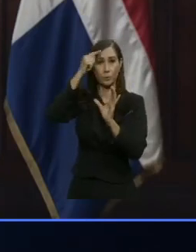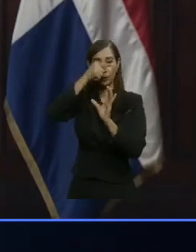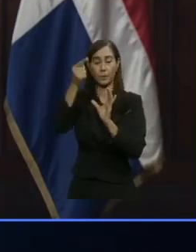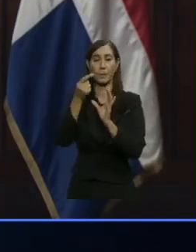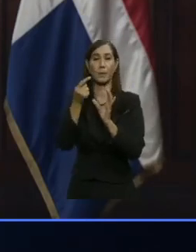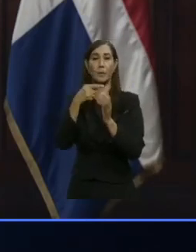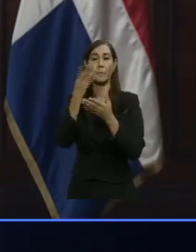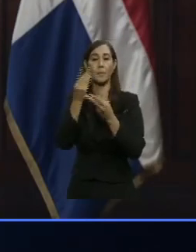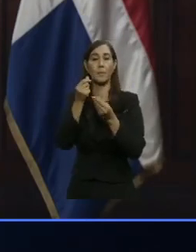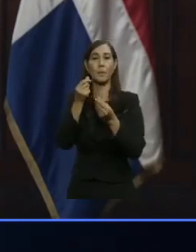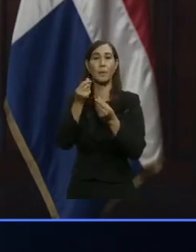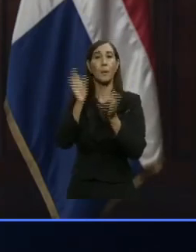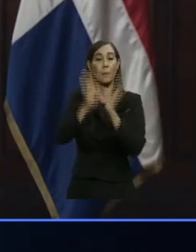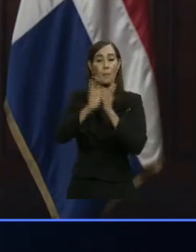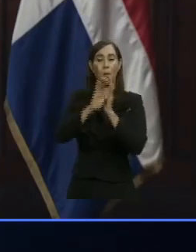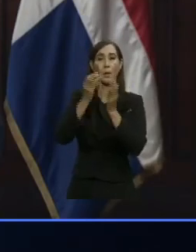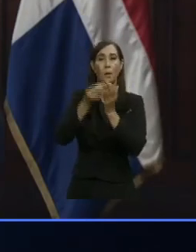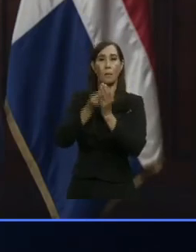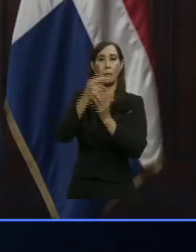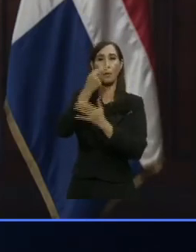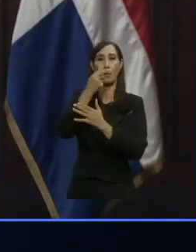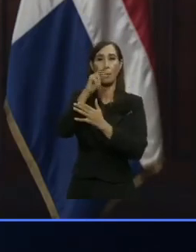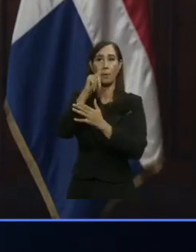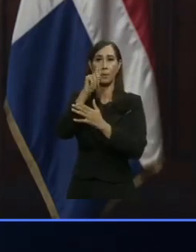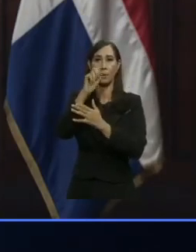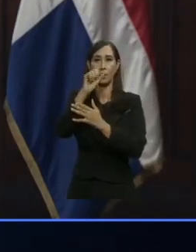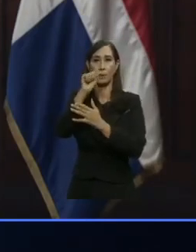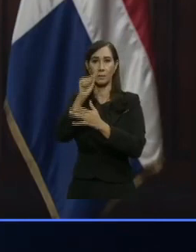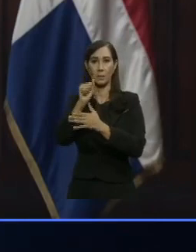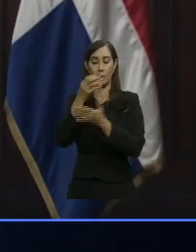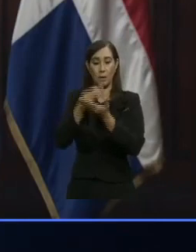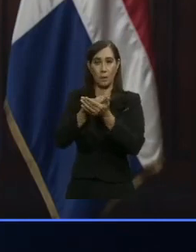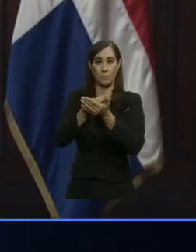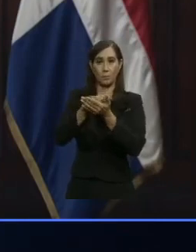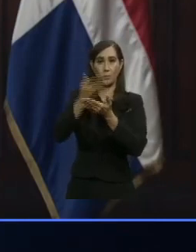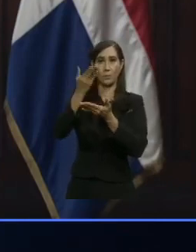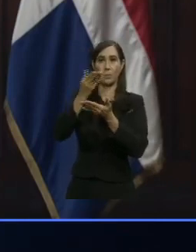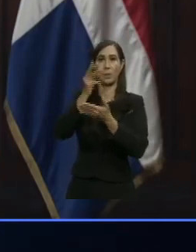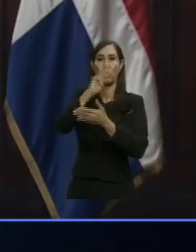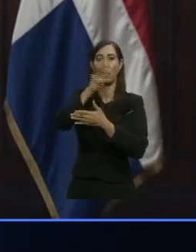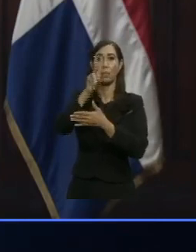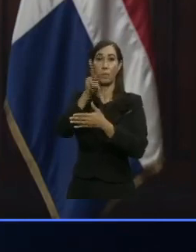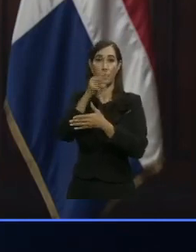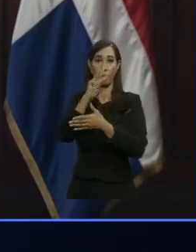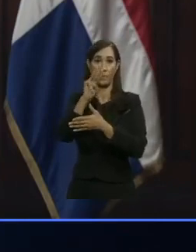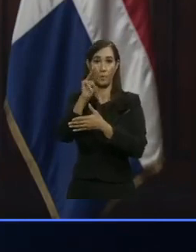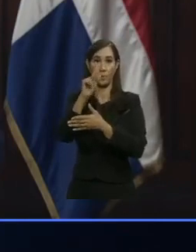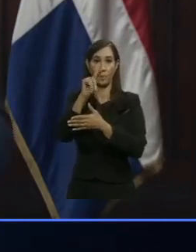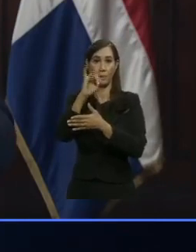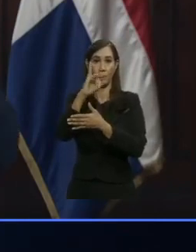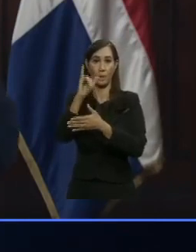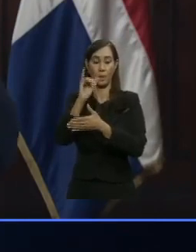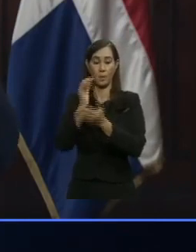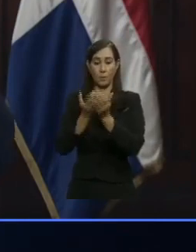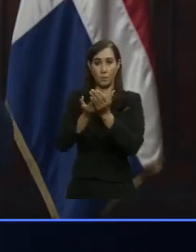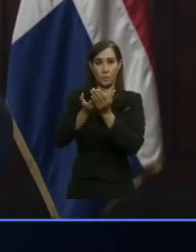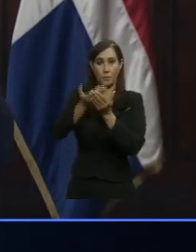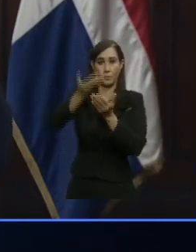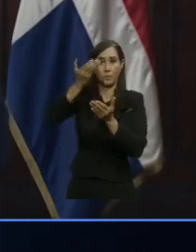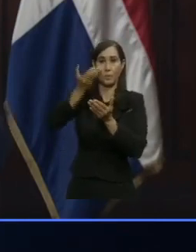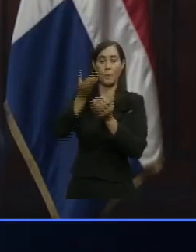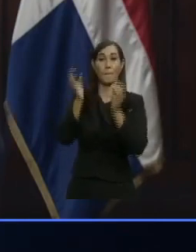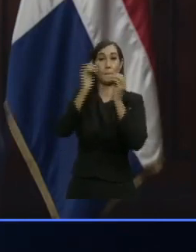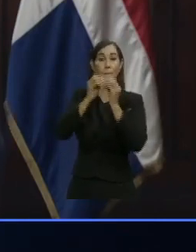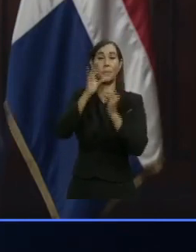que es un alivio y hay que decirlo porque con eso sobra que no tiene poco todos los viernes viendo a ver si va si va a subir